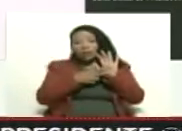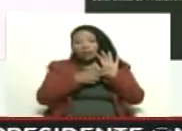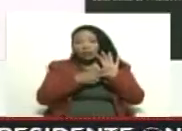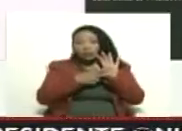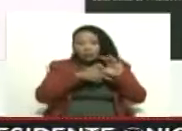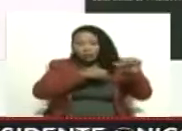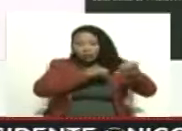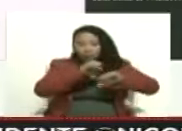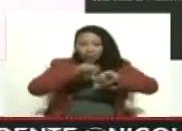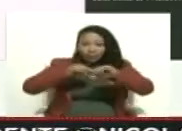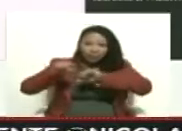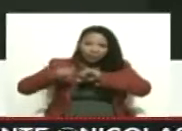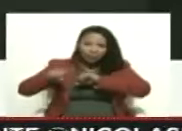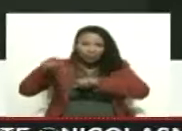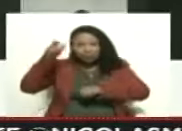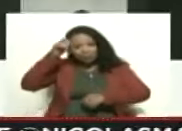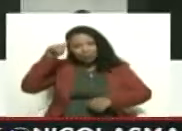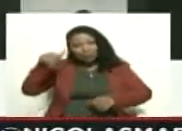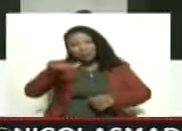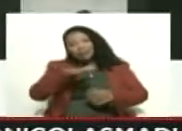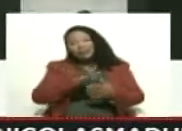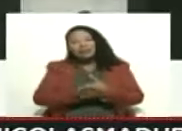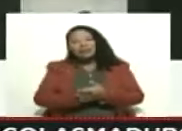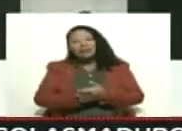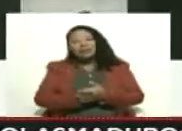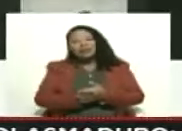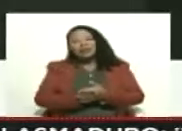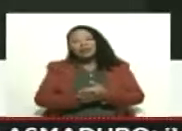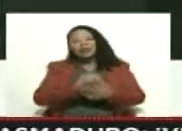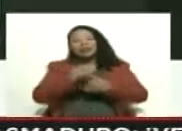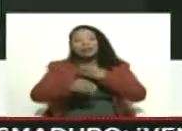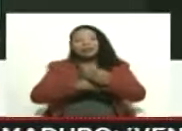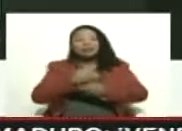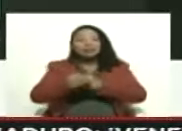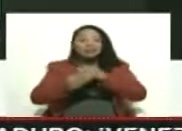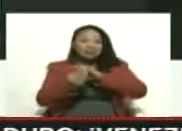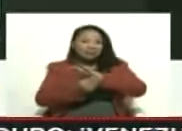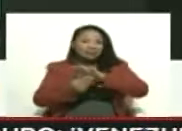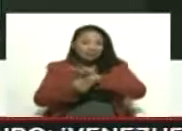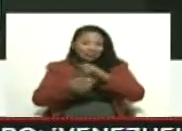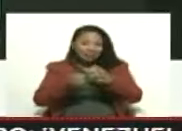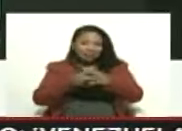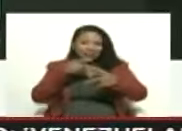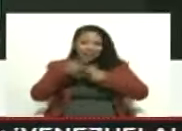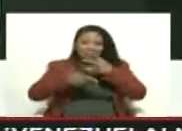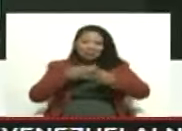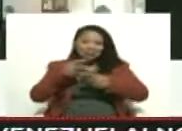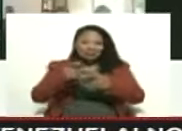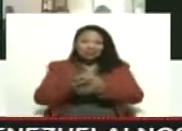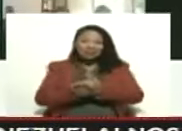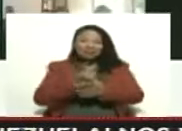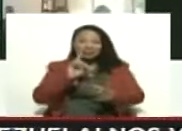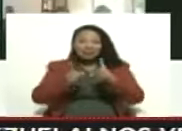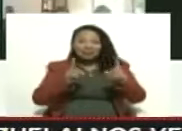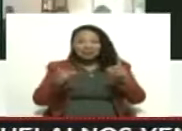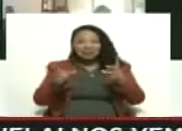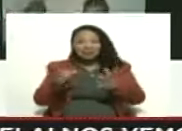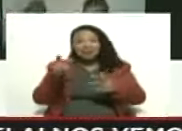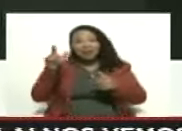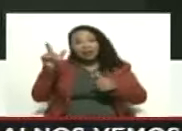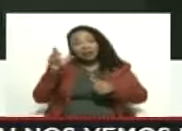de un mandato de nuestro pueblo un mandato que dieron las de nuestro partido las bases de algunos partidos de